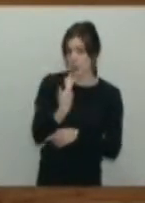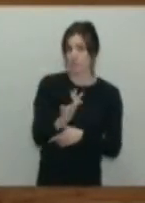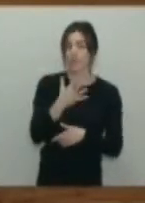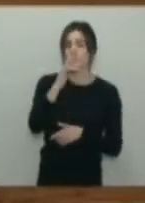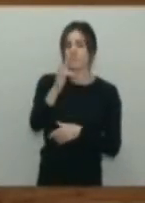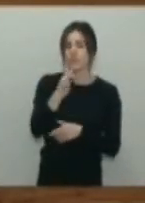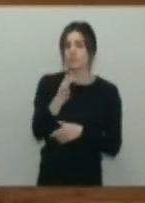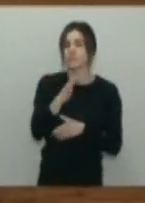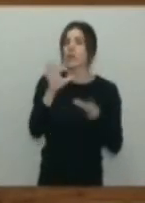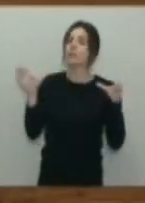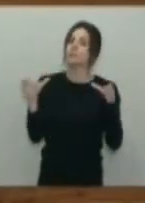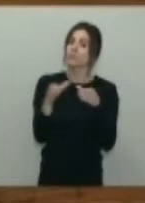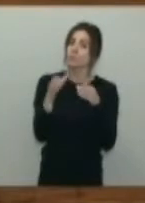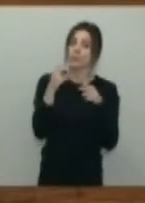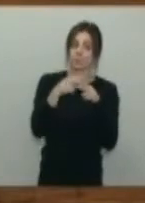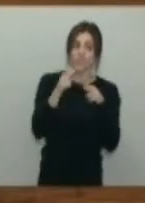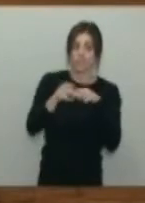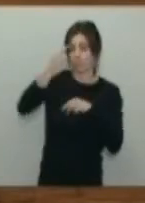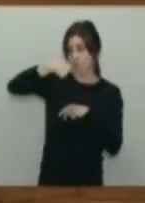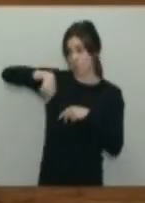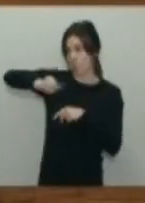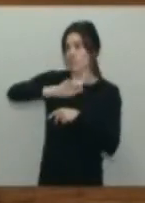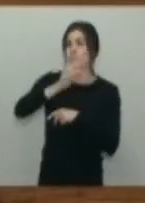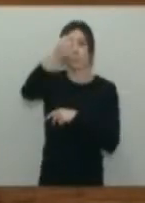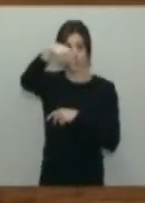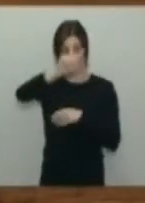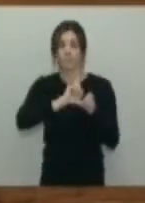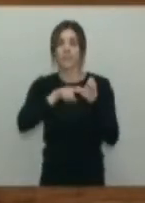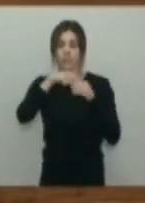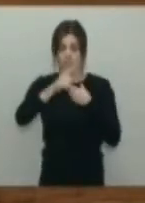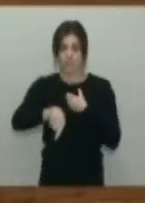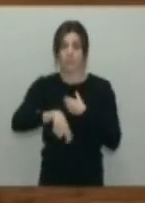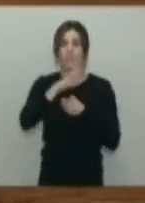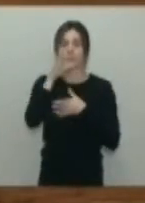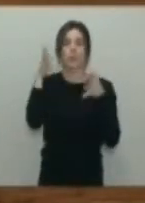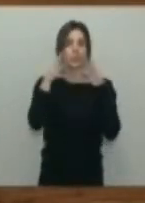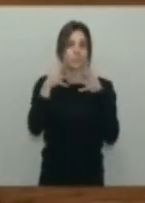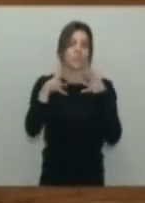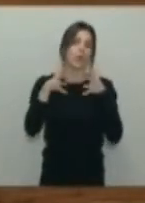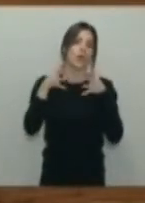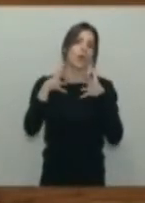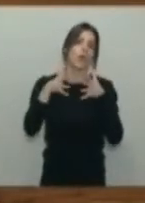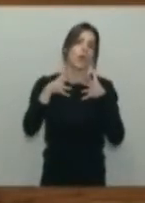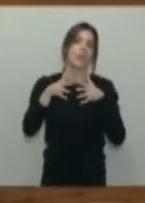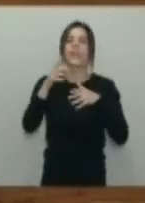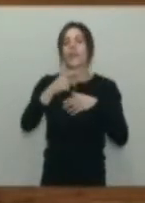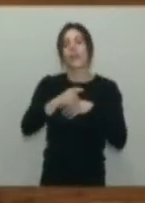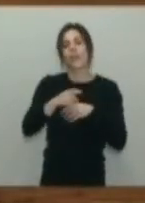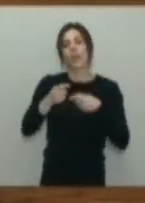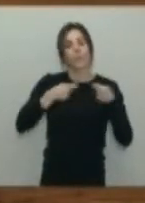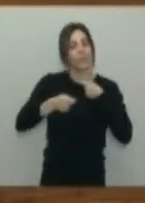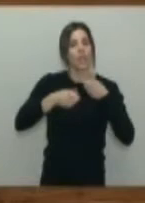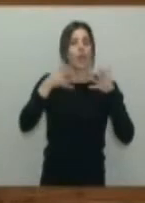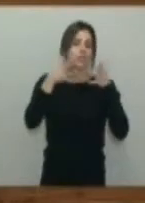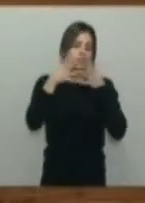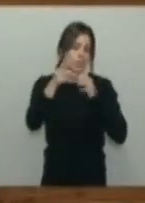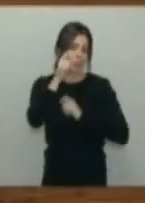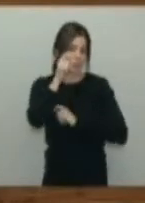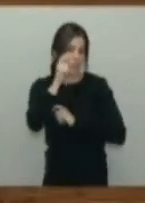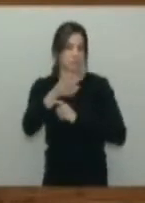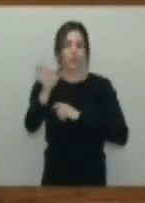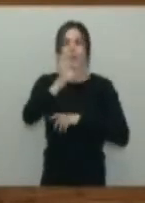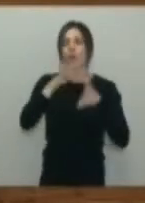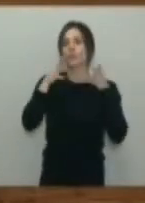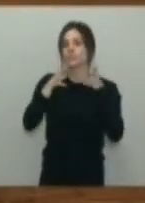grupos de esta Cámara, en algunos de ellos, como el Consejo Asesor de Comercio, el Consejo Asesor de Turismo o el Consejo Asturiano de Ciencia, Tecnología e